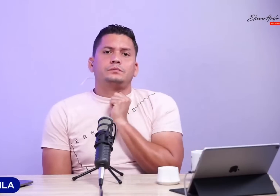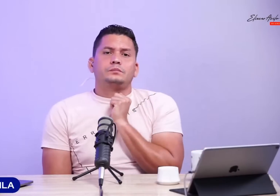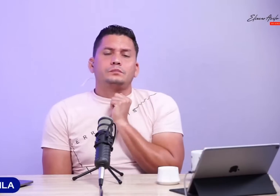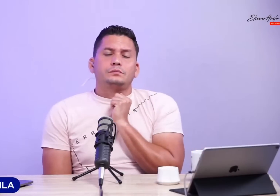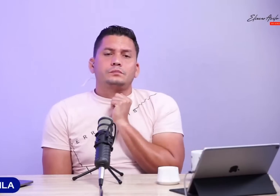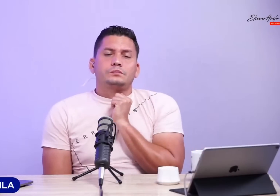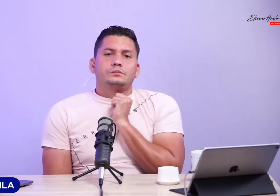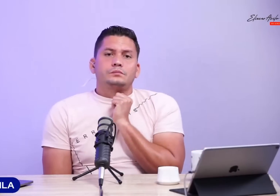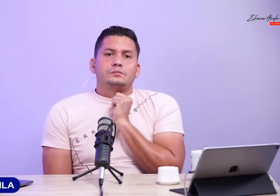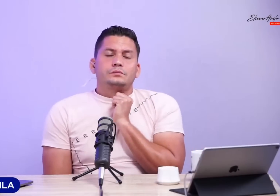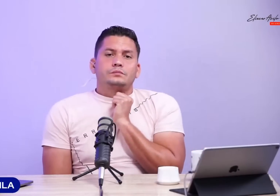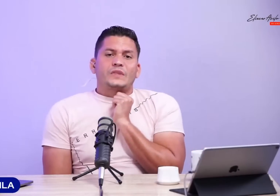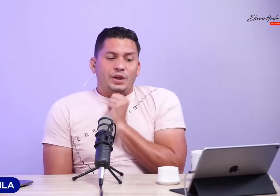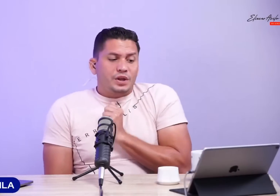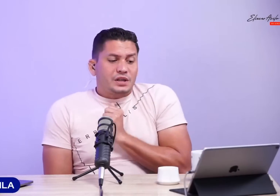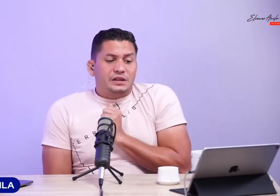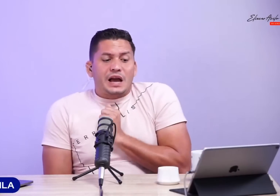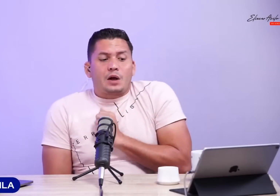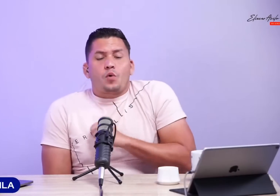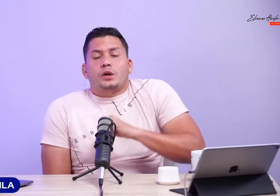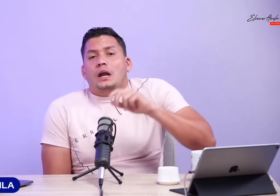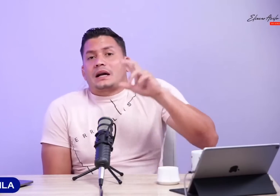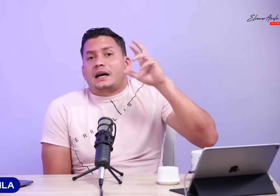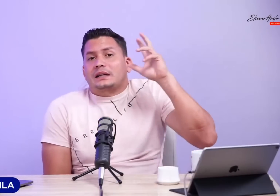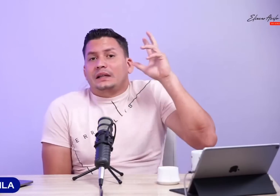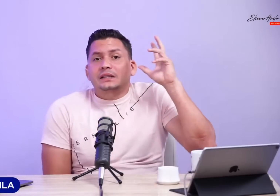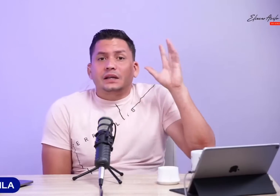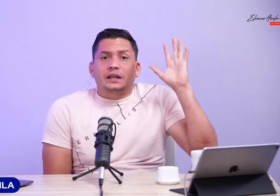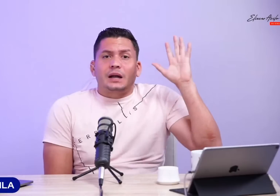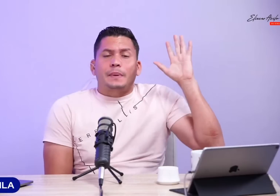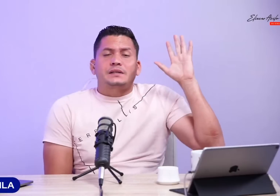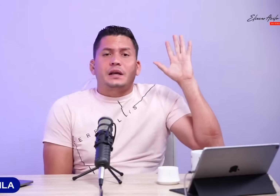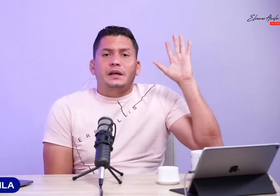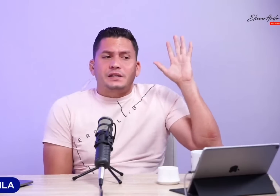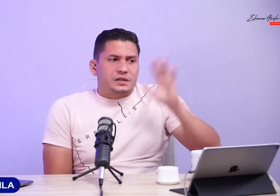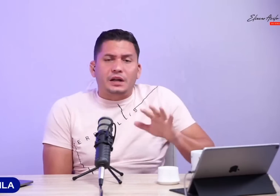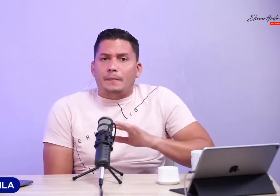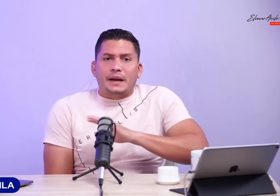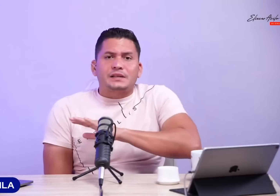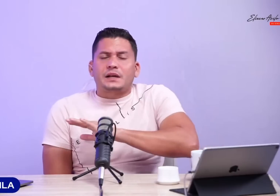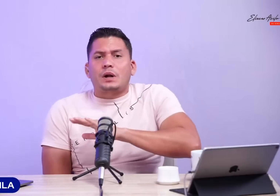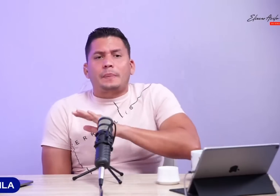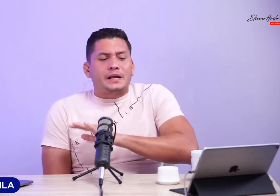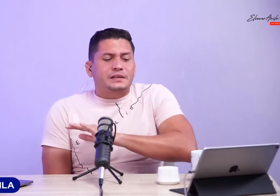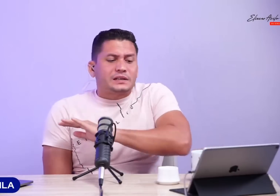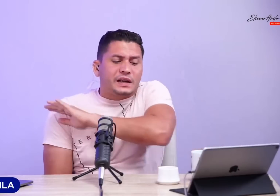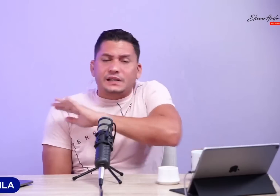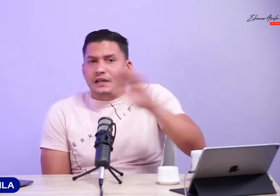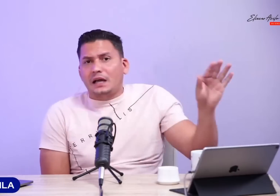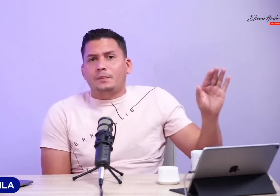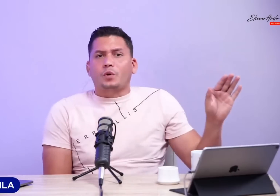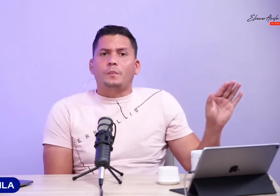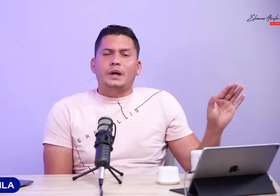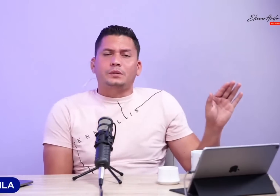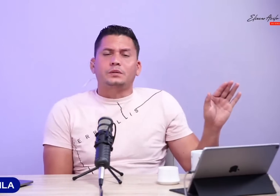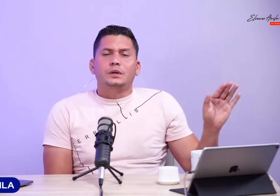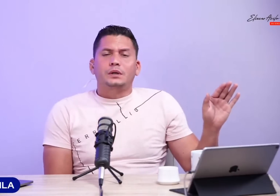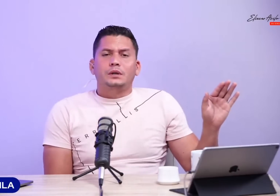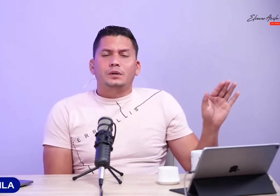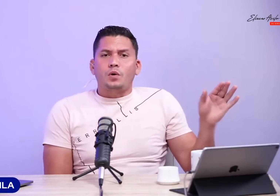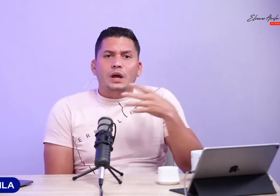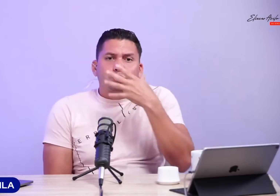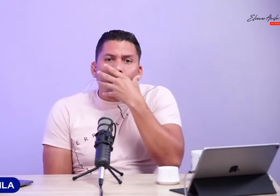chivatos Ellos dicen de acuerdo a las características de la prensa de aquí sí sí la prensa es una prensa silenciada por completo